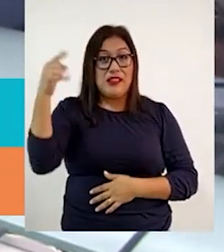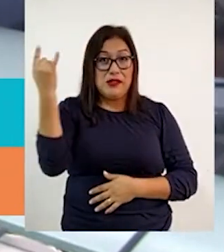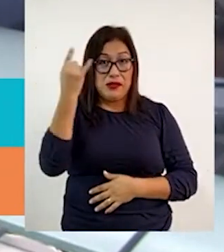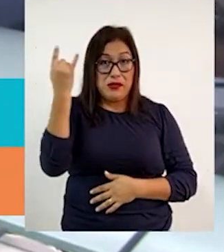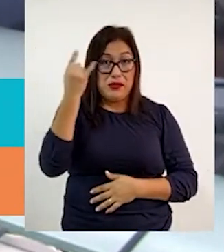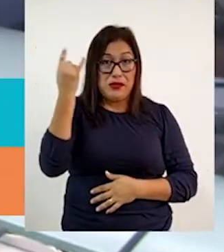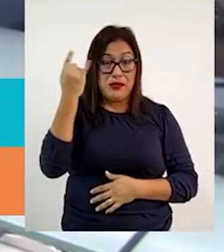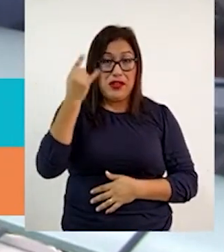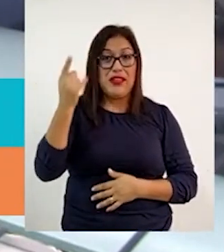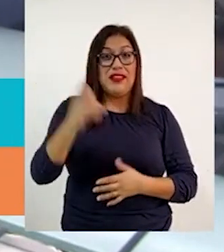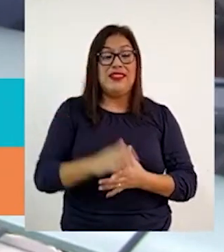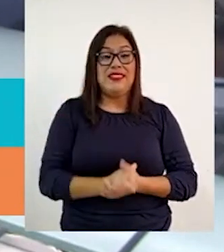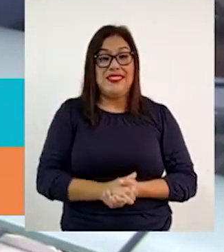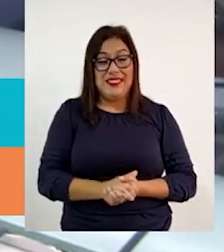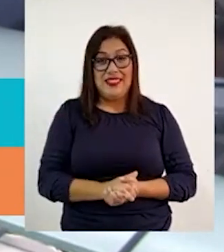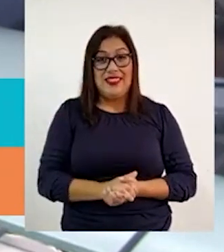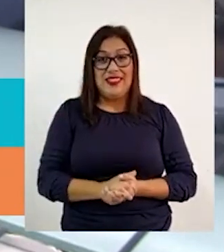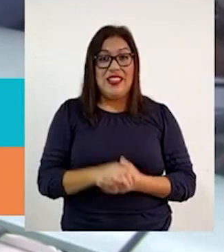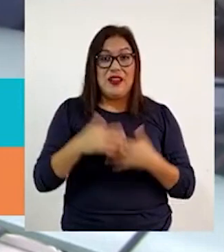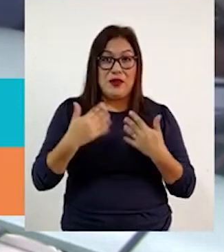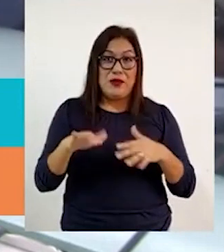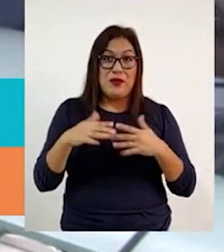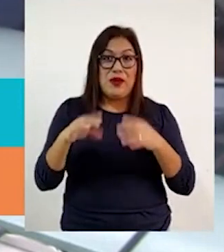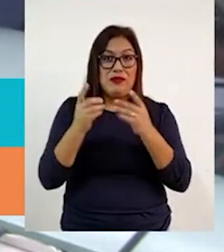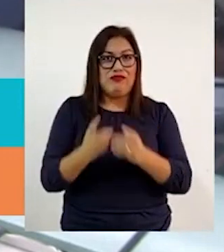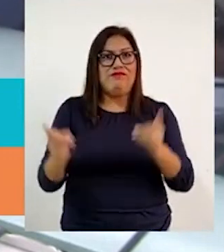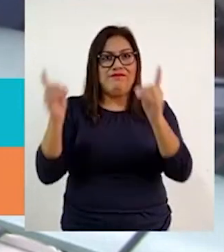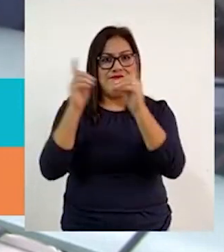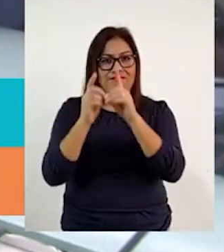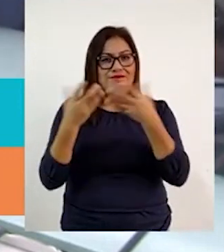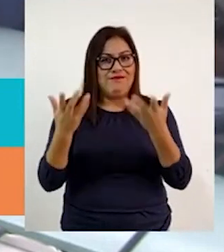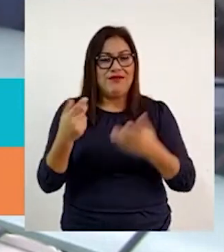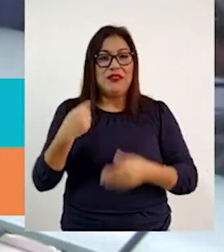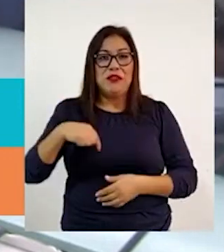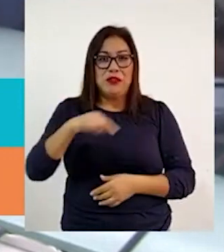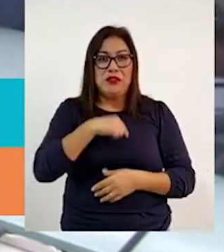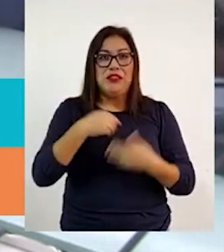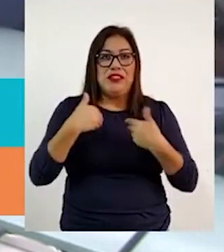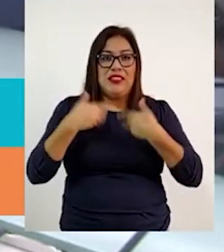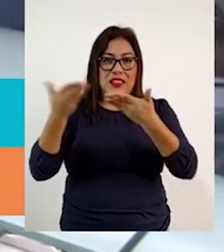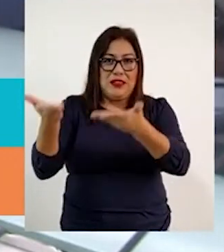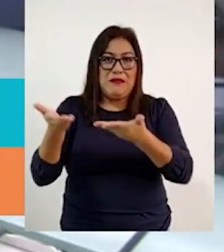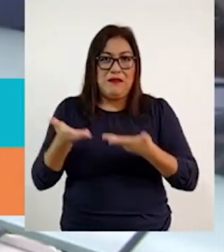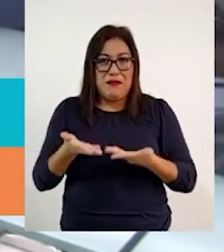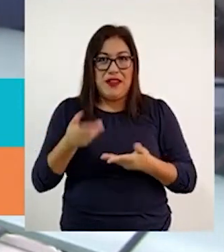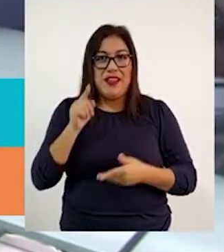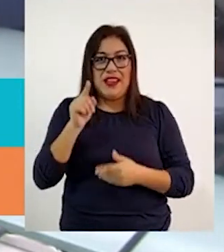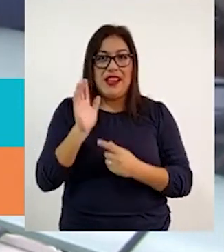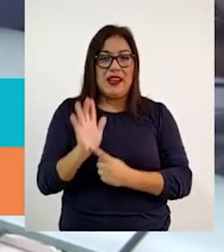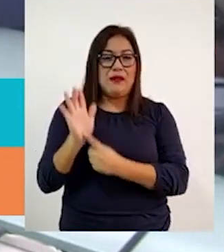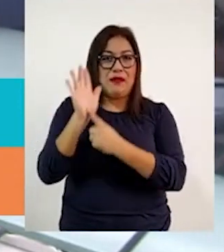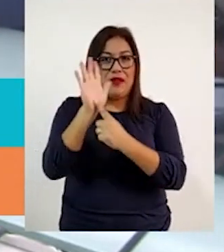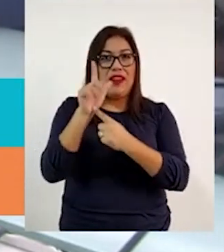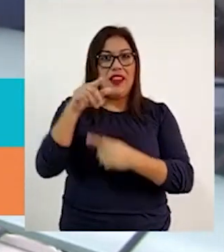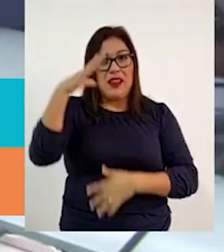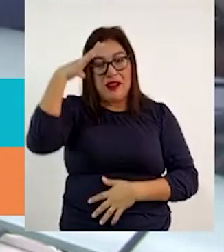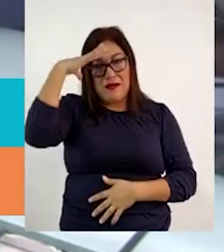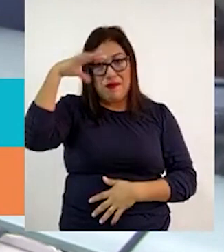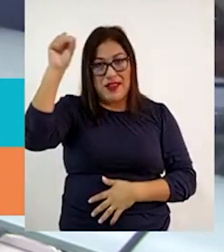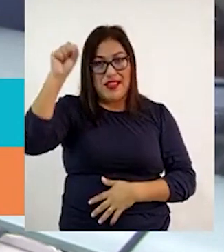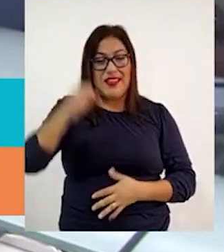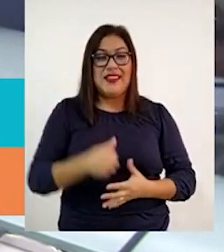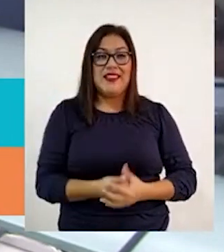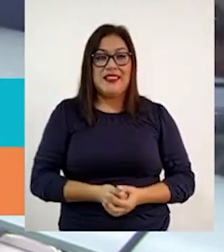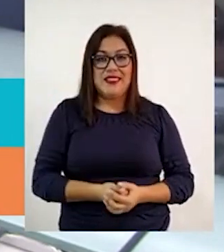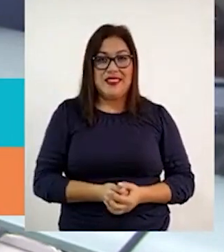Unidos de América, que es muy digno de destacar. Por eso es que la tenemos acá como invitada a la representante de la Embajada. Así es, ¿no? Así para es